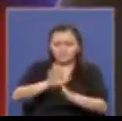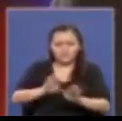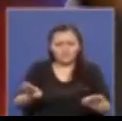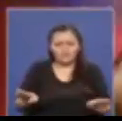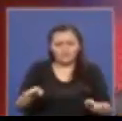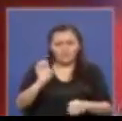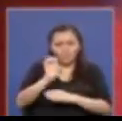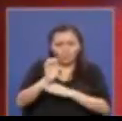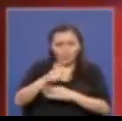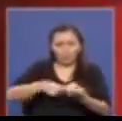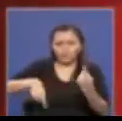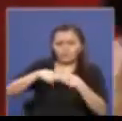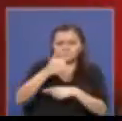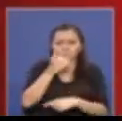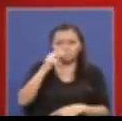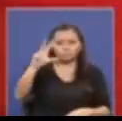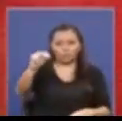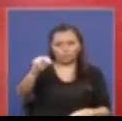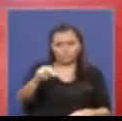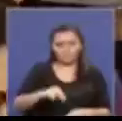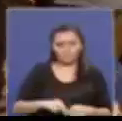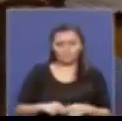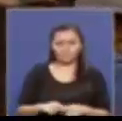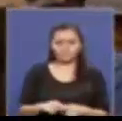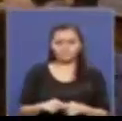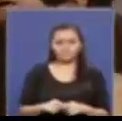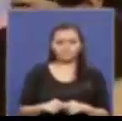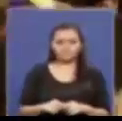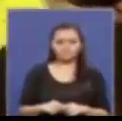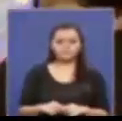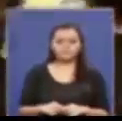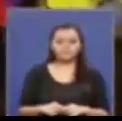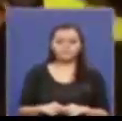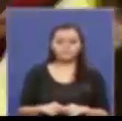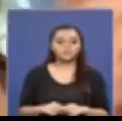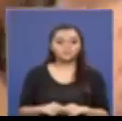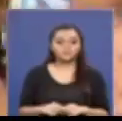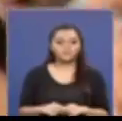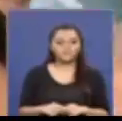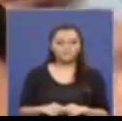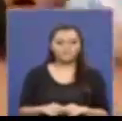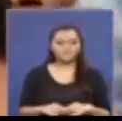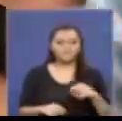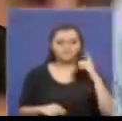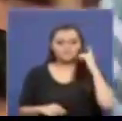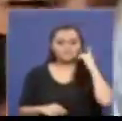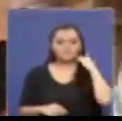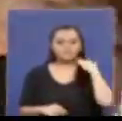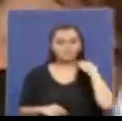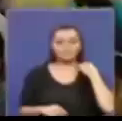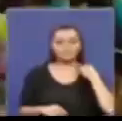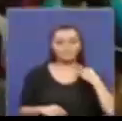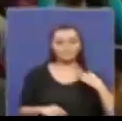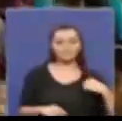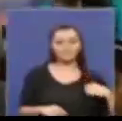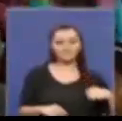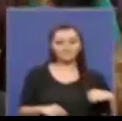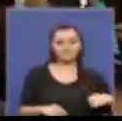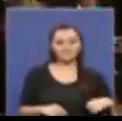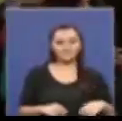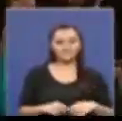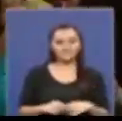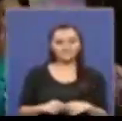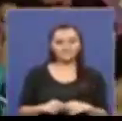país jamás volverá, compañero. Ya tenemos presidente, tenemos a Rafael. Ya tenemos